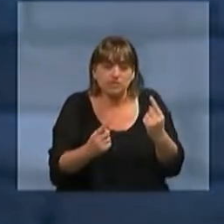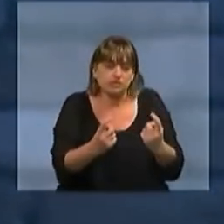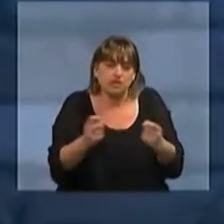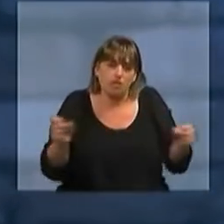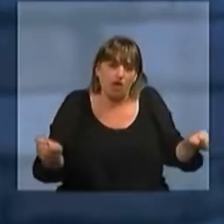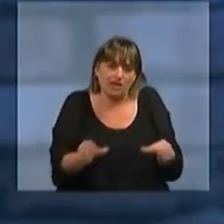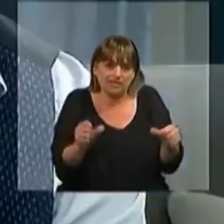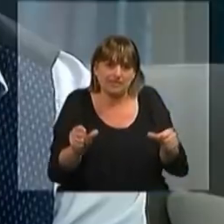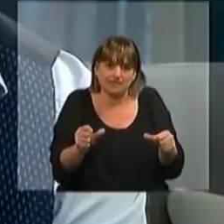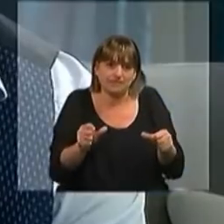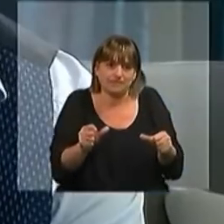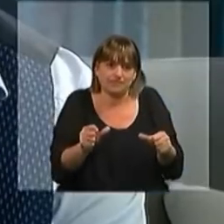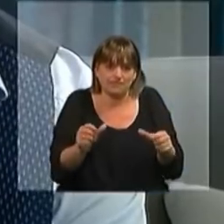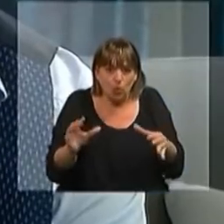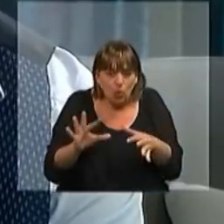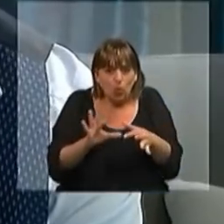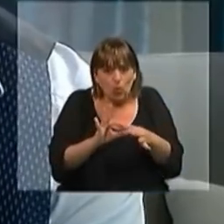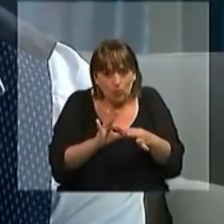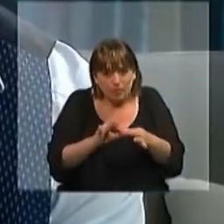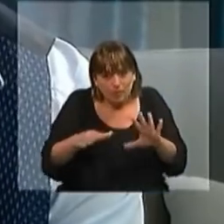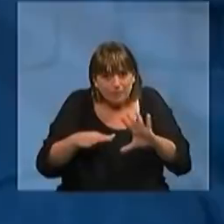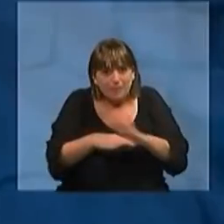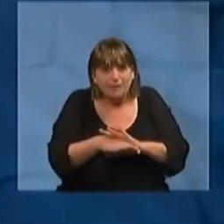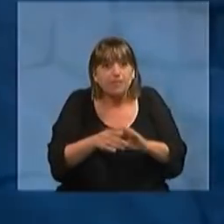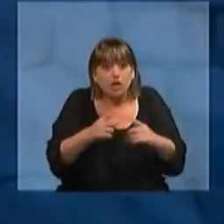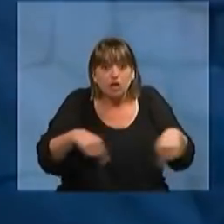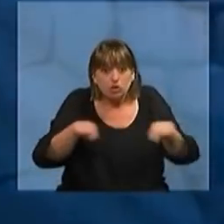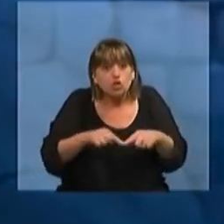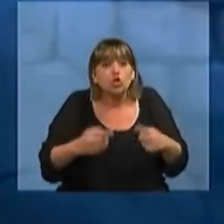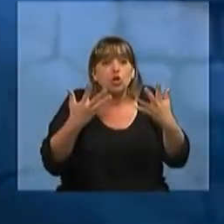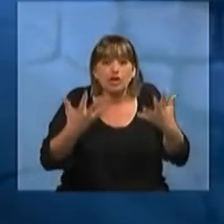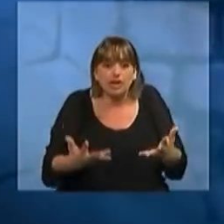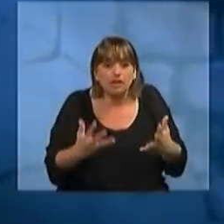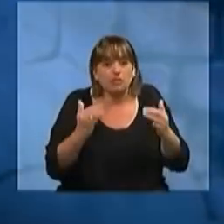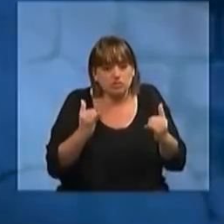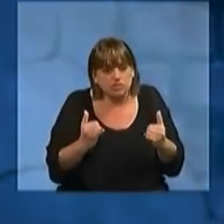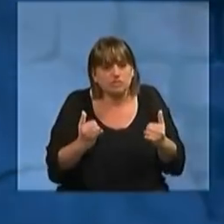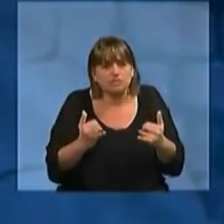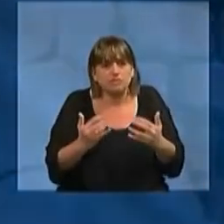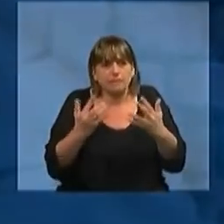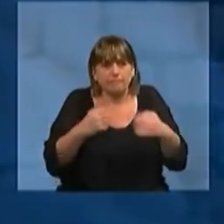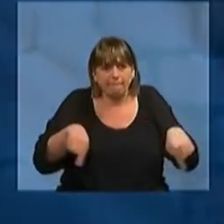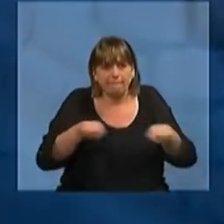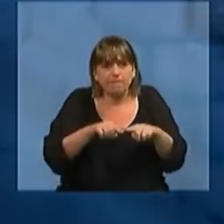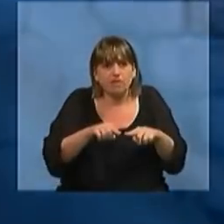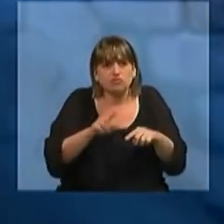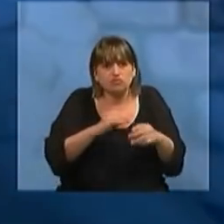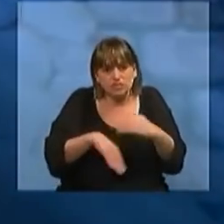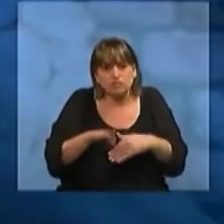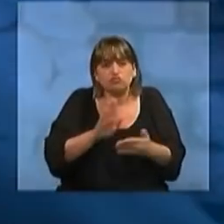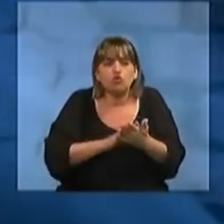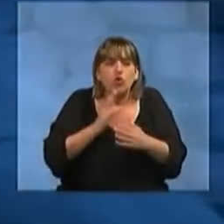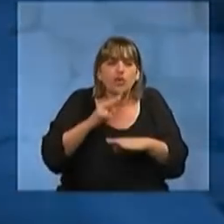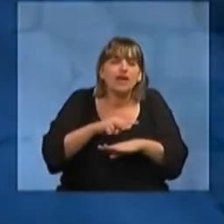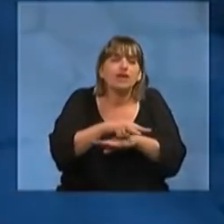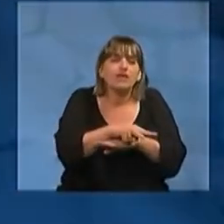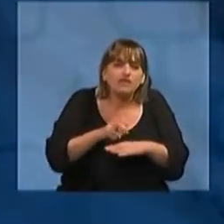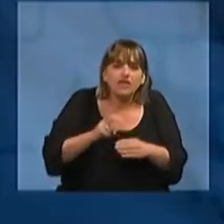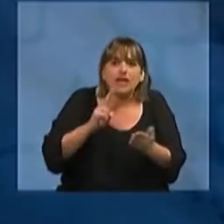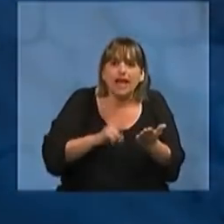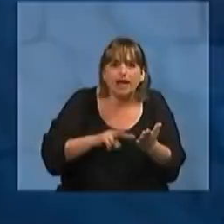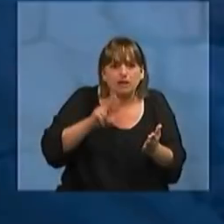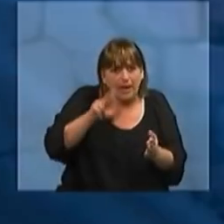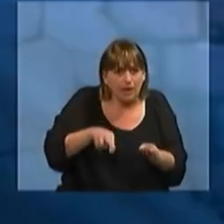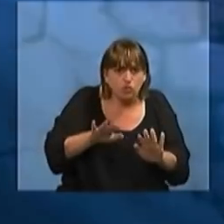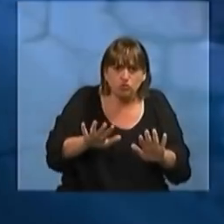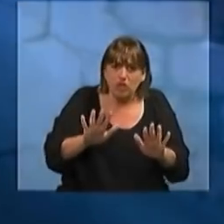combinar. Y bueno. Y nosotros estamos dispuestos a una renuncia fiscal, a